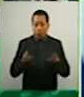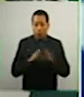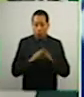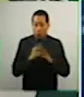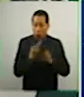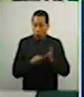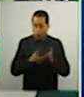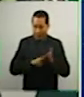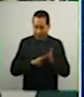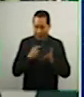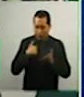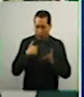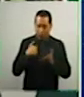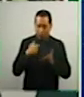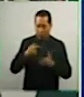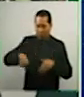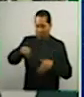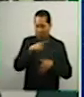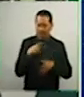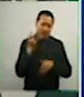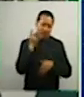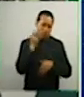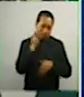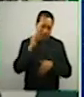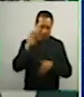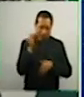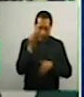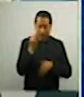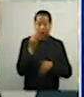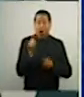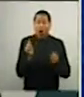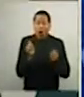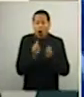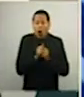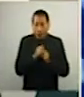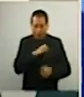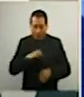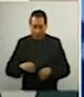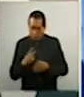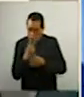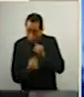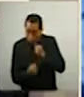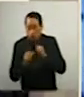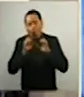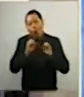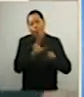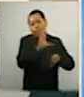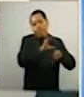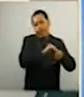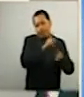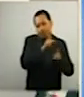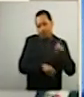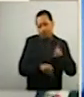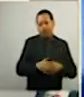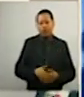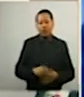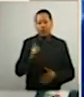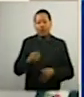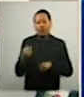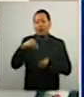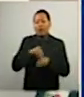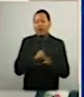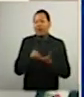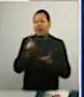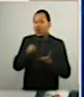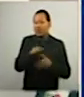sino hasta, digamos, no puede aplicarle la reelección consecutiva sino hasta quienes sean electos como diputados o como